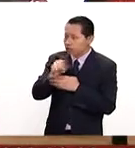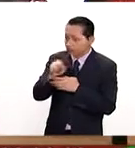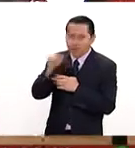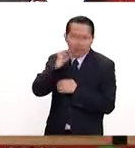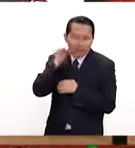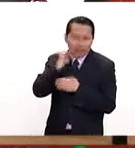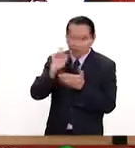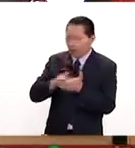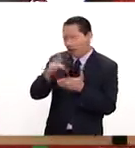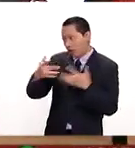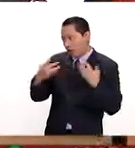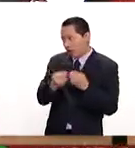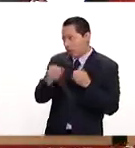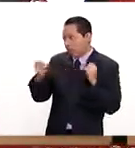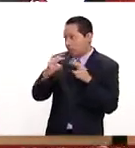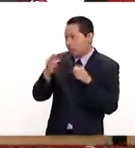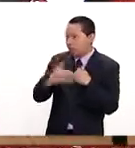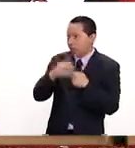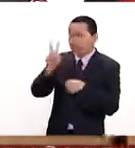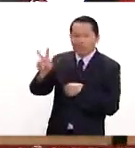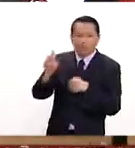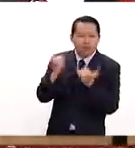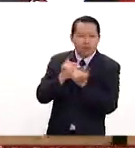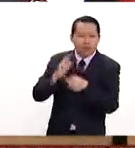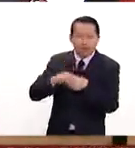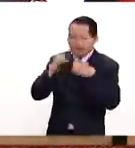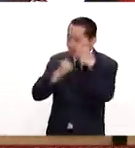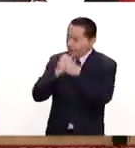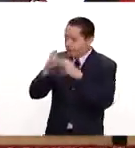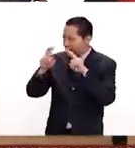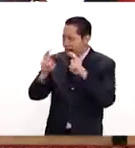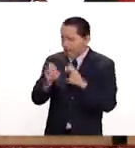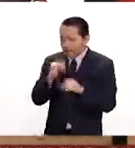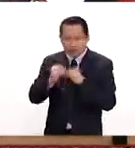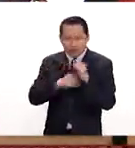Gracias por estar con nosotros. Nos vemos el próximo viernes con más análisis sobre temas internacionales. Gracias. Gracias. Gracias.